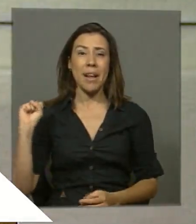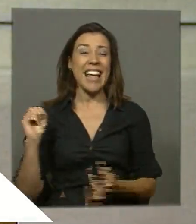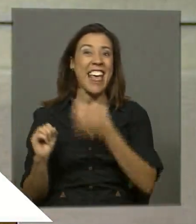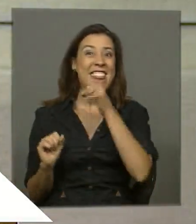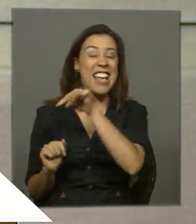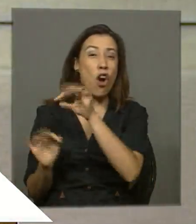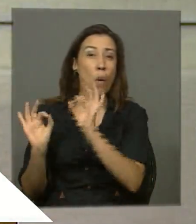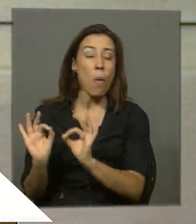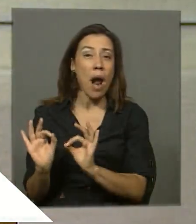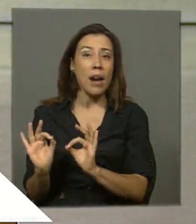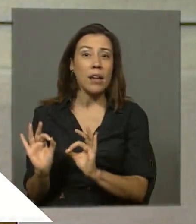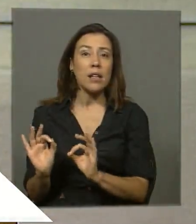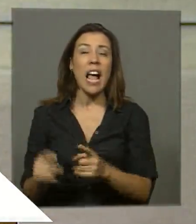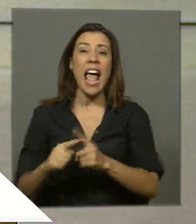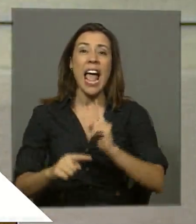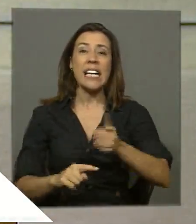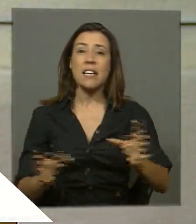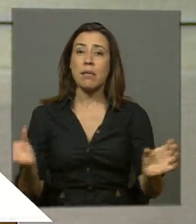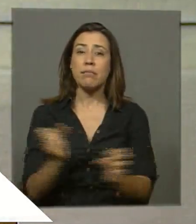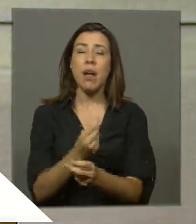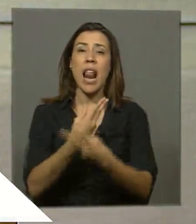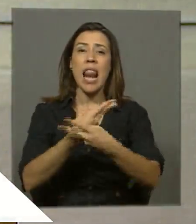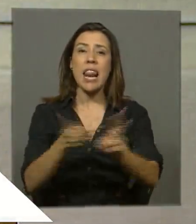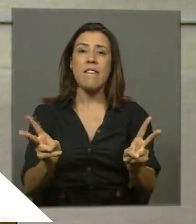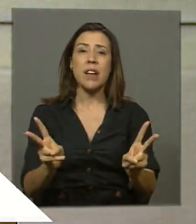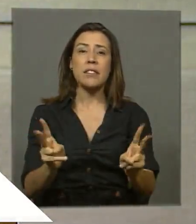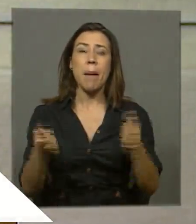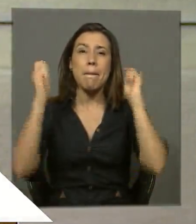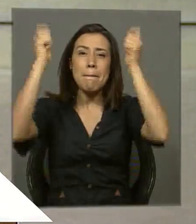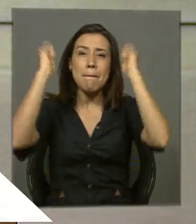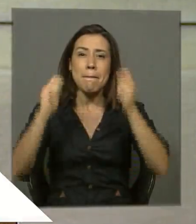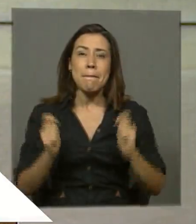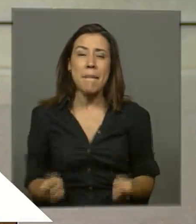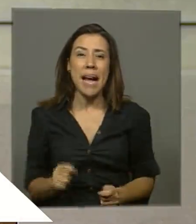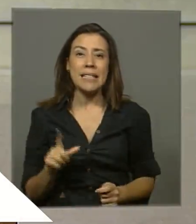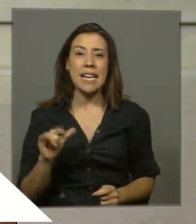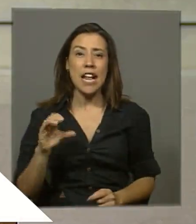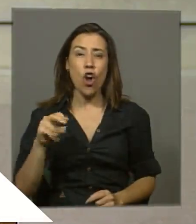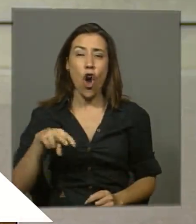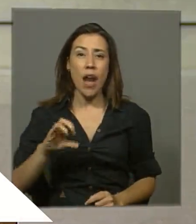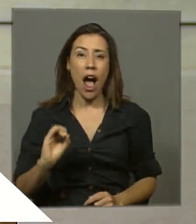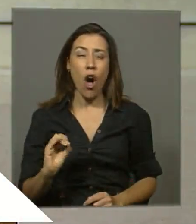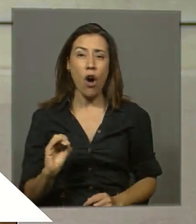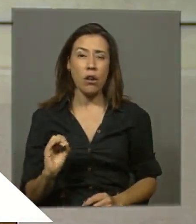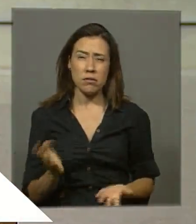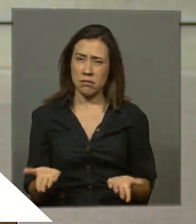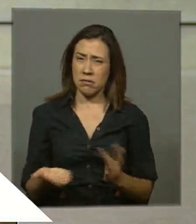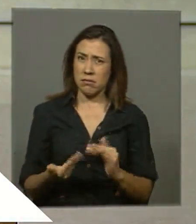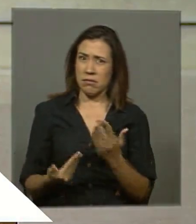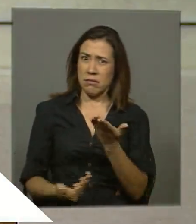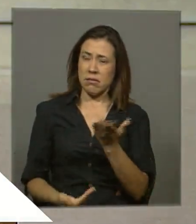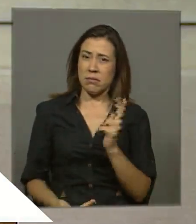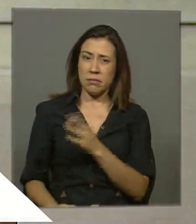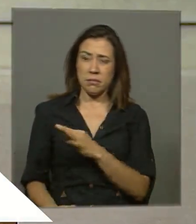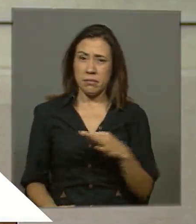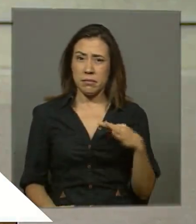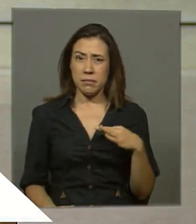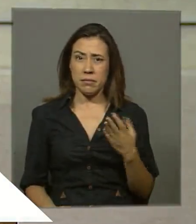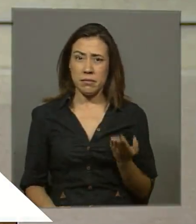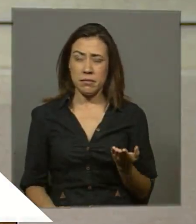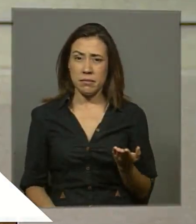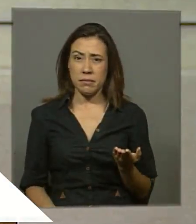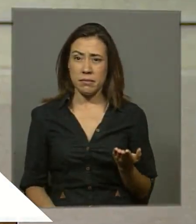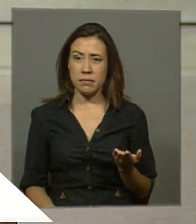textuales se exige la inmediata liberación de la machi Francisca lincona esto perdóneme señor ministro por su intermedio